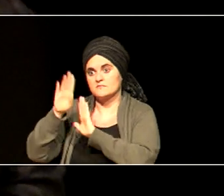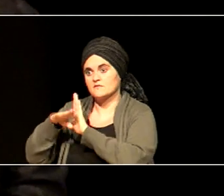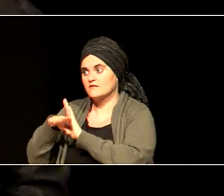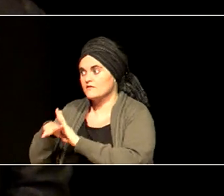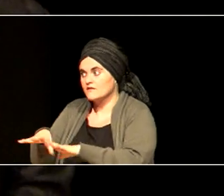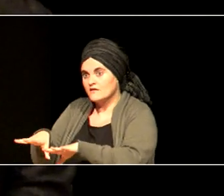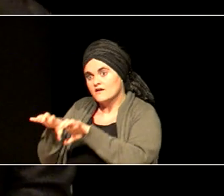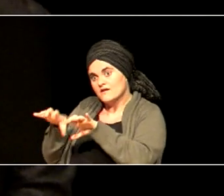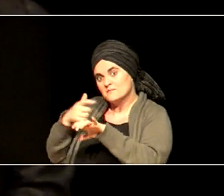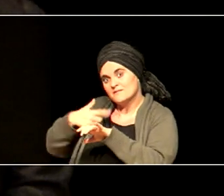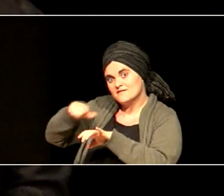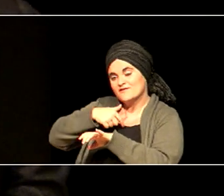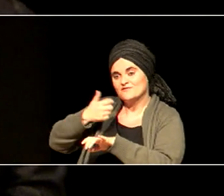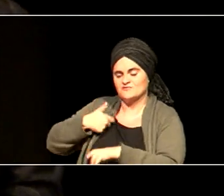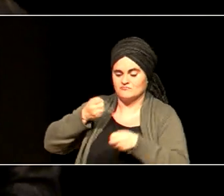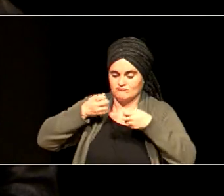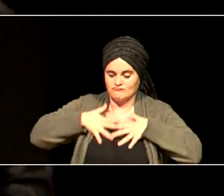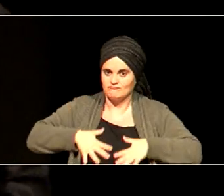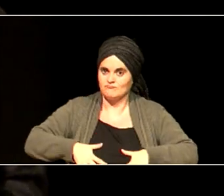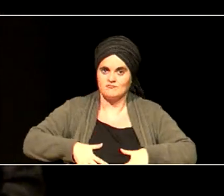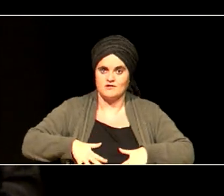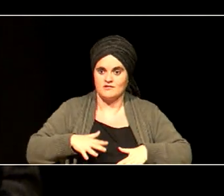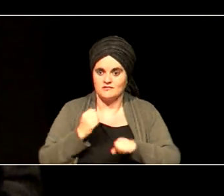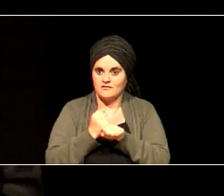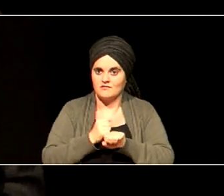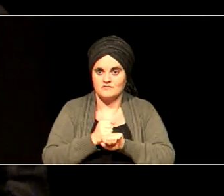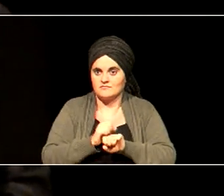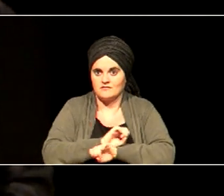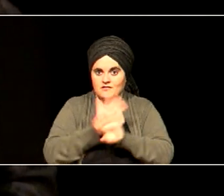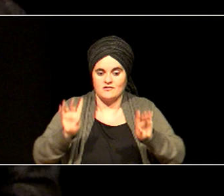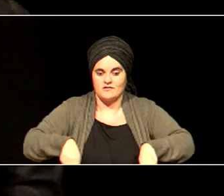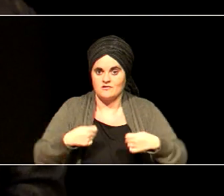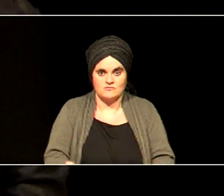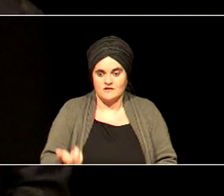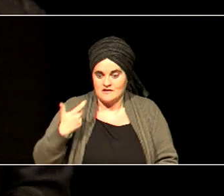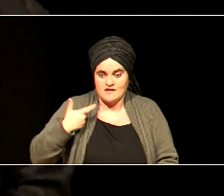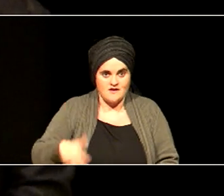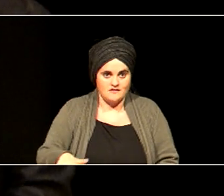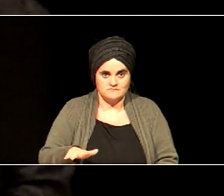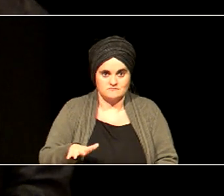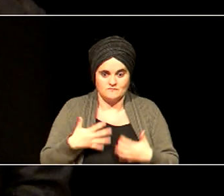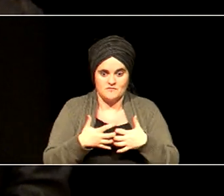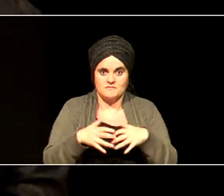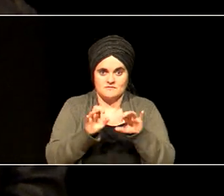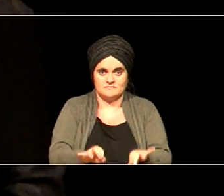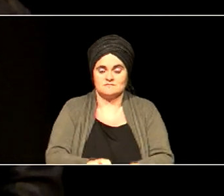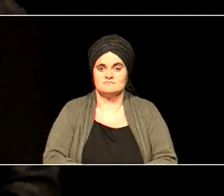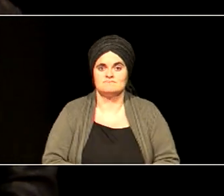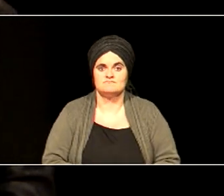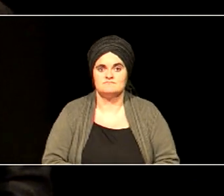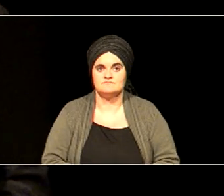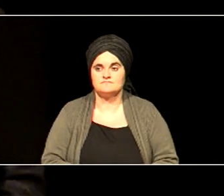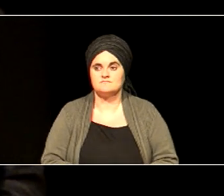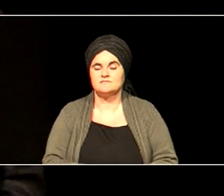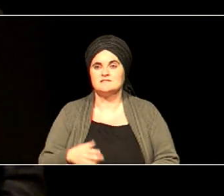forman parte de nuestro vocabulario, de nuestra forma de trabajar, ¿verdad, Sonia? Que forman parte ya. Y luego también, lo que yo sí